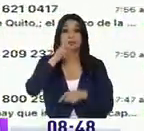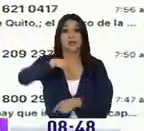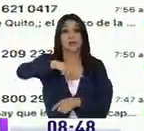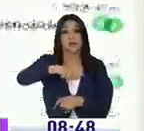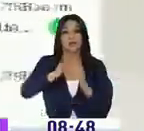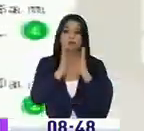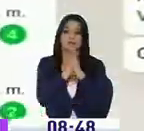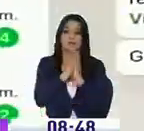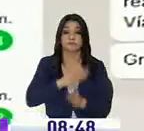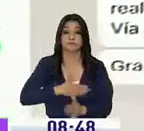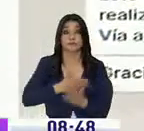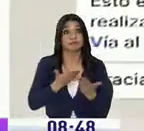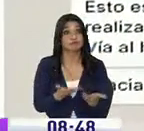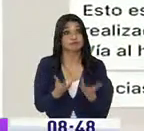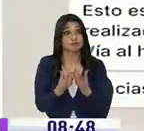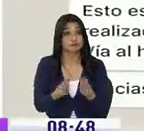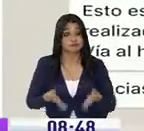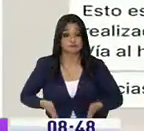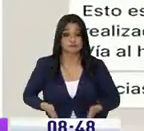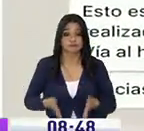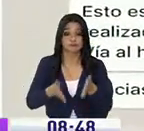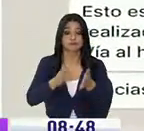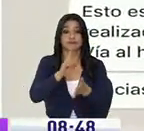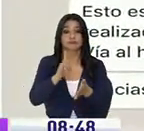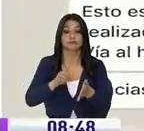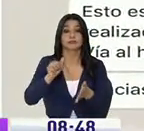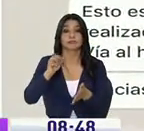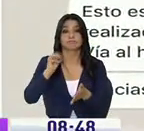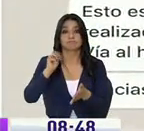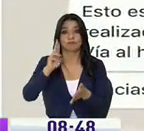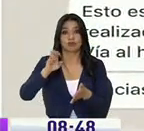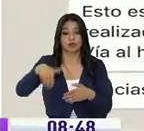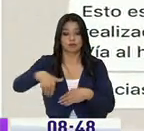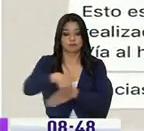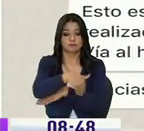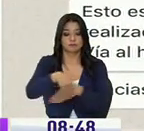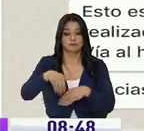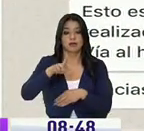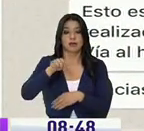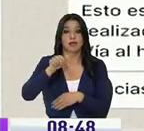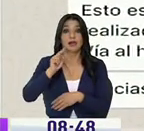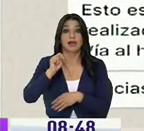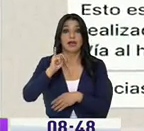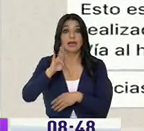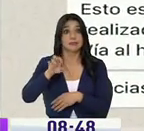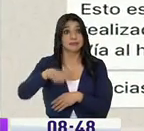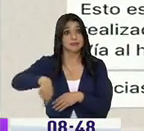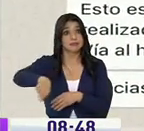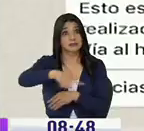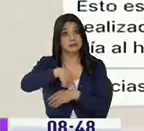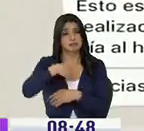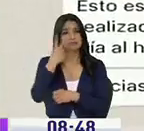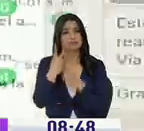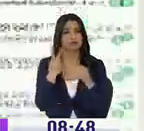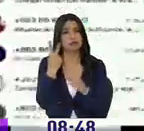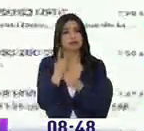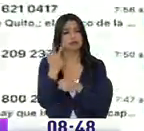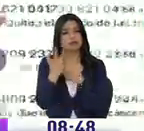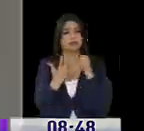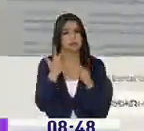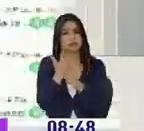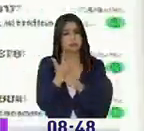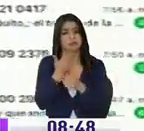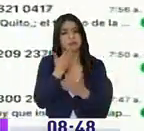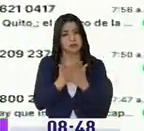tenga la amabilidad. Como esto es la calle Río Zamora y Novartis, Arangacino, había realizado el Consejo Oficial de Pichincha hace 2 o 3 años, vi Permatker. Gracias